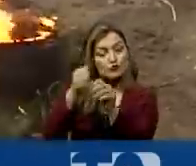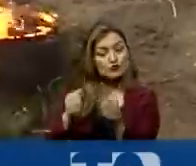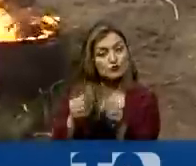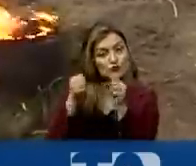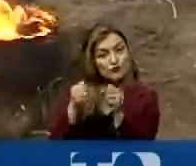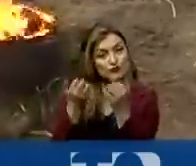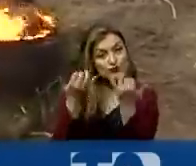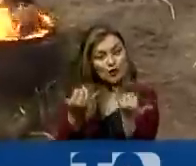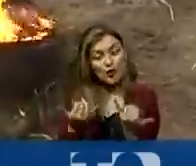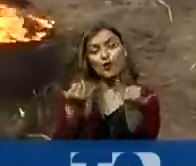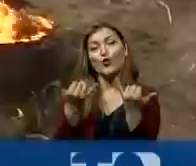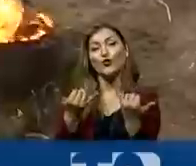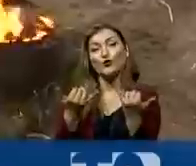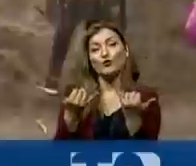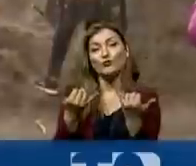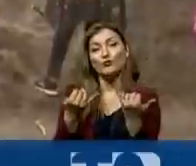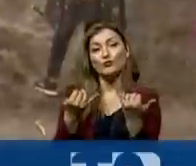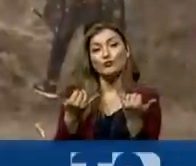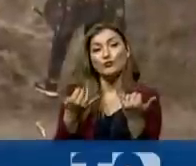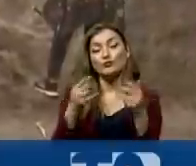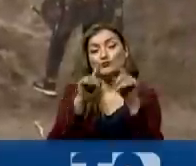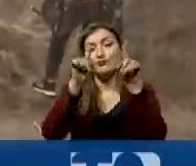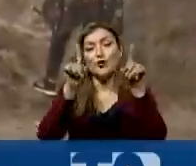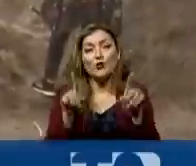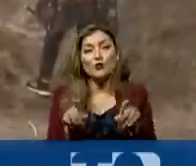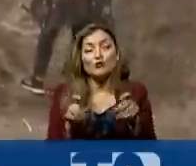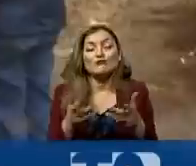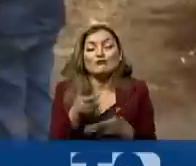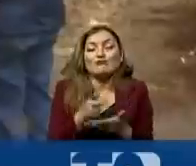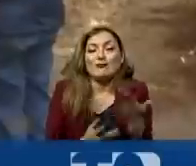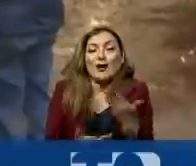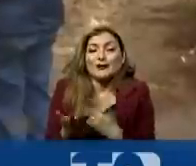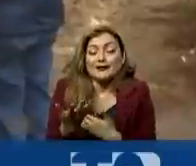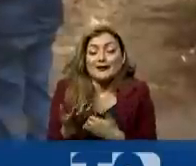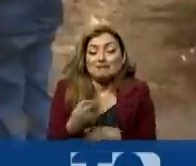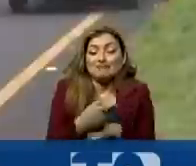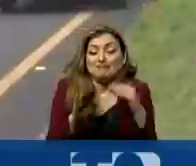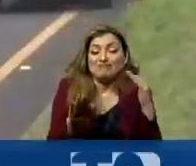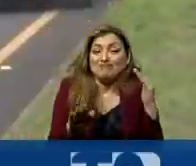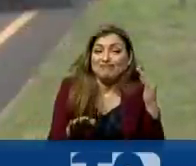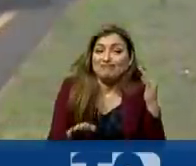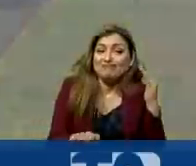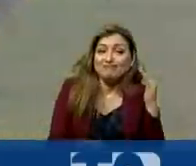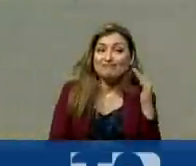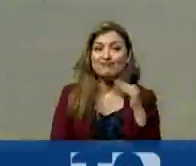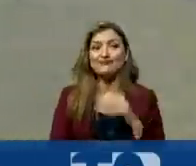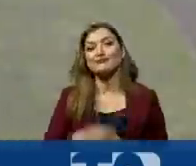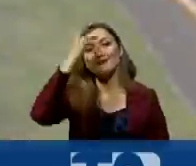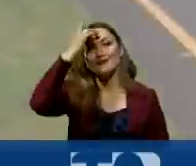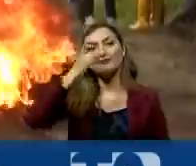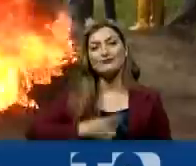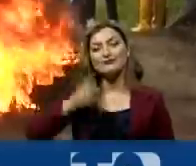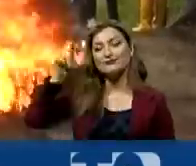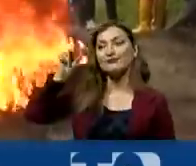ahora pues la verán el gran signo de interrogación gira en en lo que puede pasar en el transcurso del día cuáles serán las decisiones que se tomen de un lado del